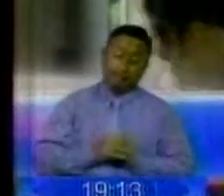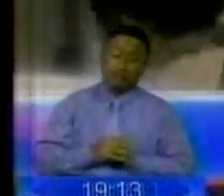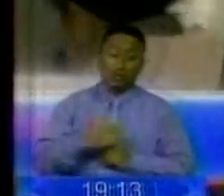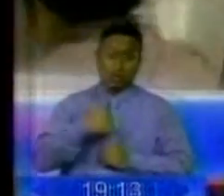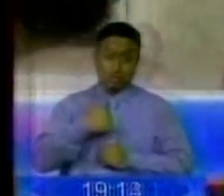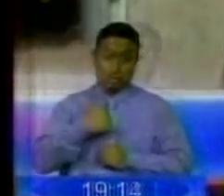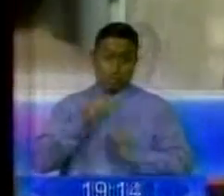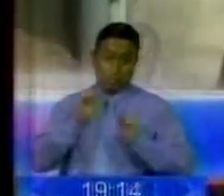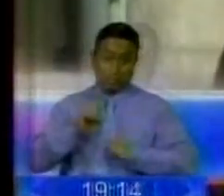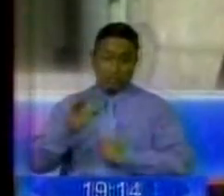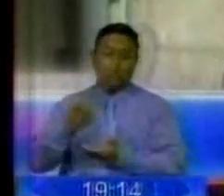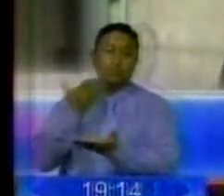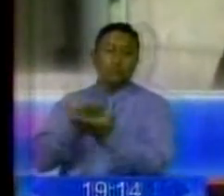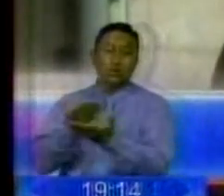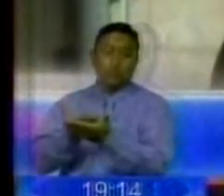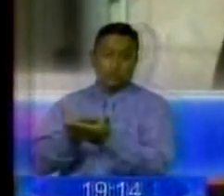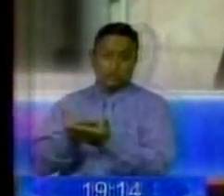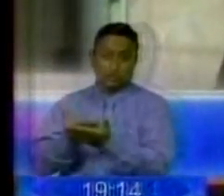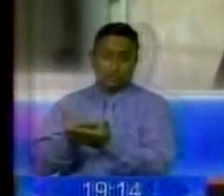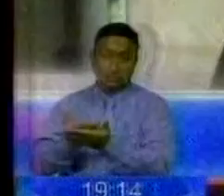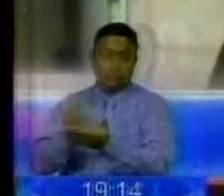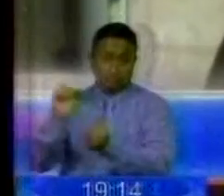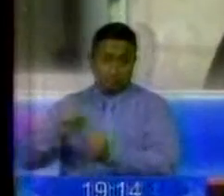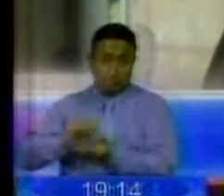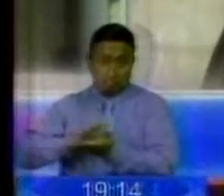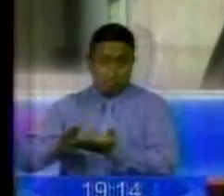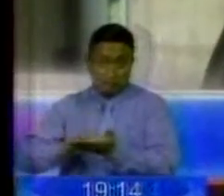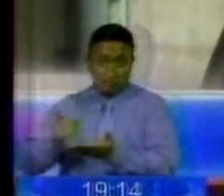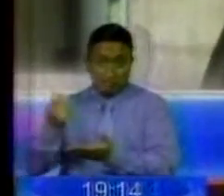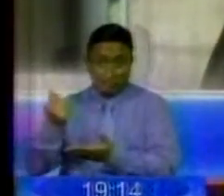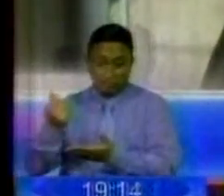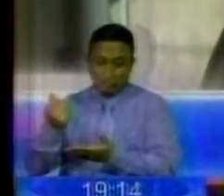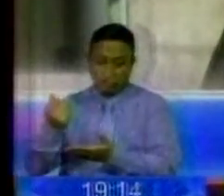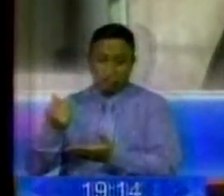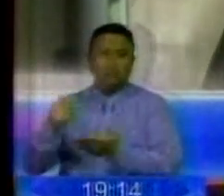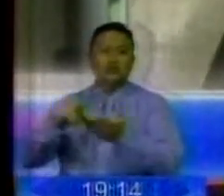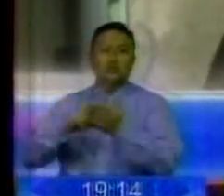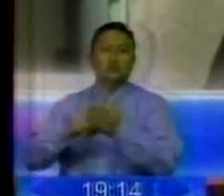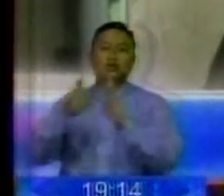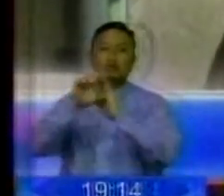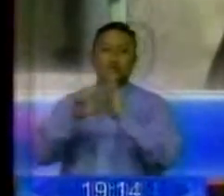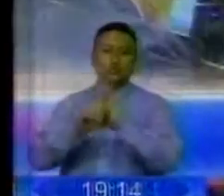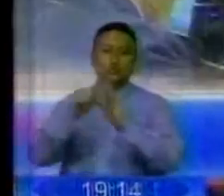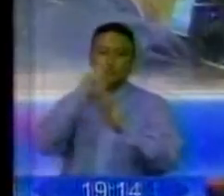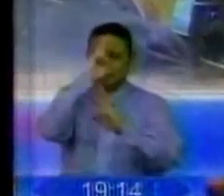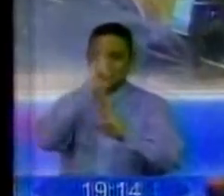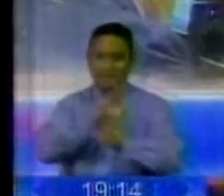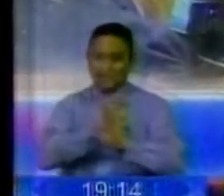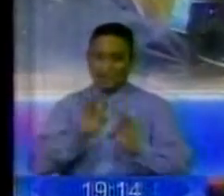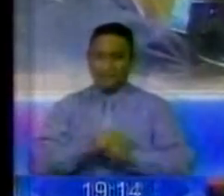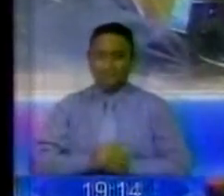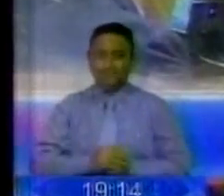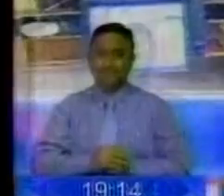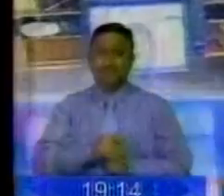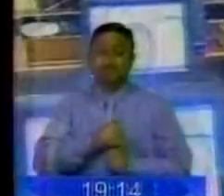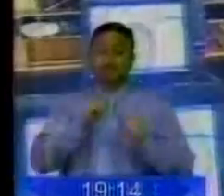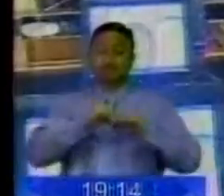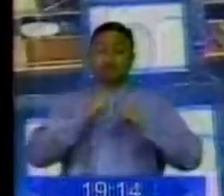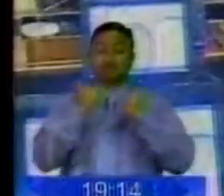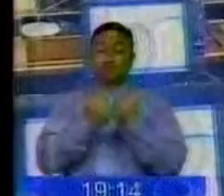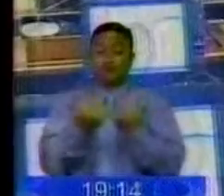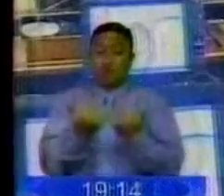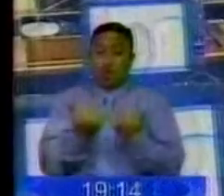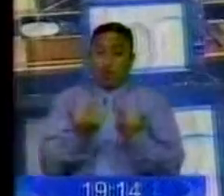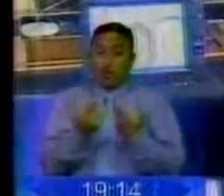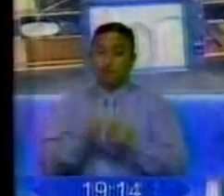podríamos nosotros poner una transitoria porque eso sería declarado inconstitucional automáticamente. Además, la Asamblea está pendiente de lo